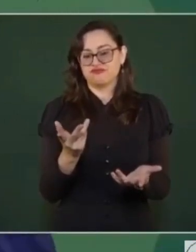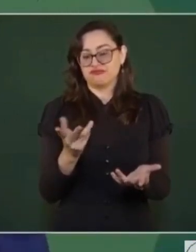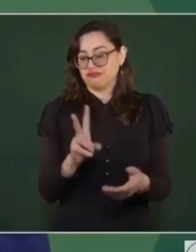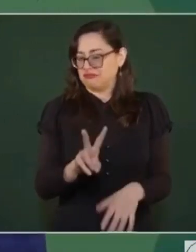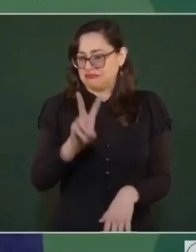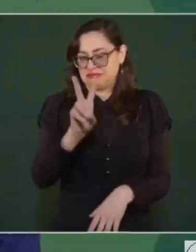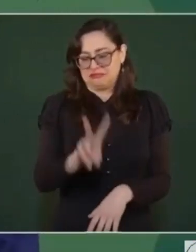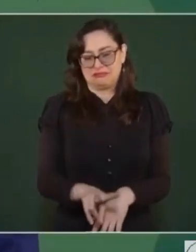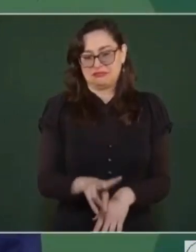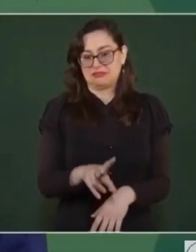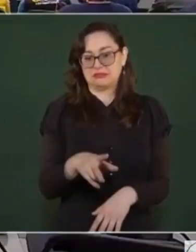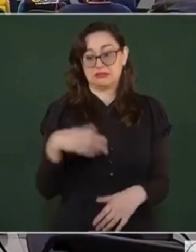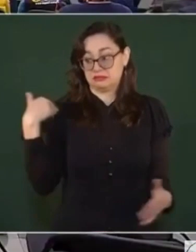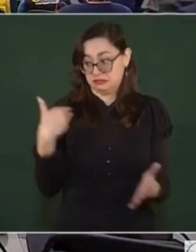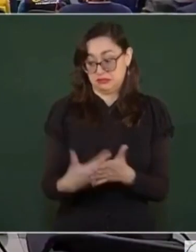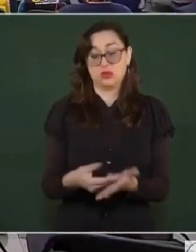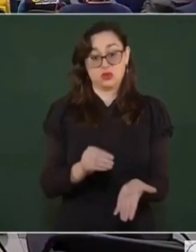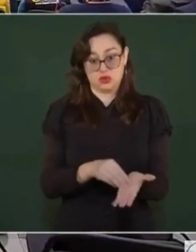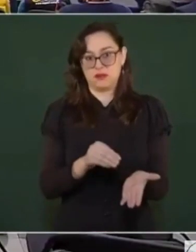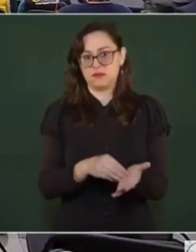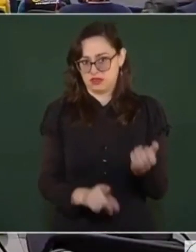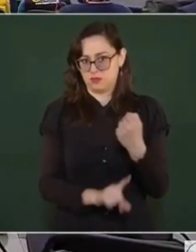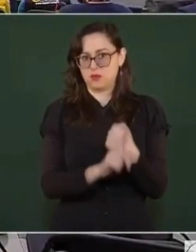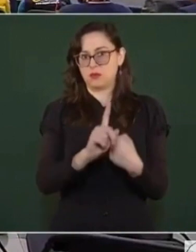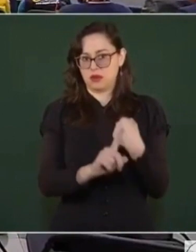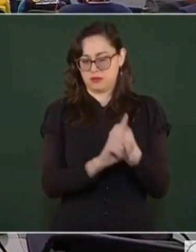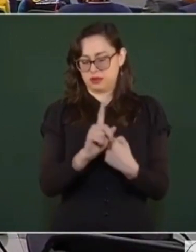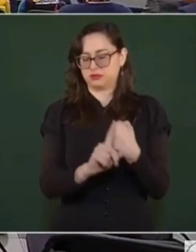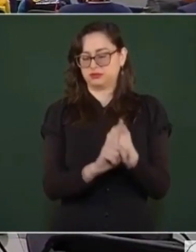padeciendo hasta la actualidad,